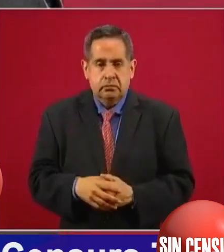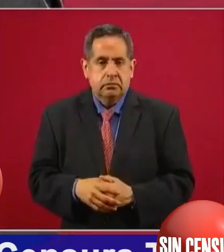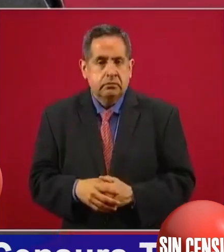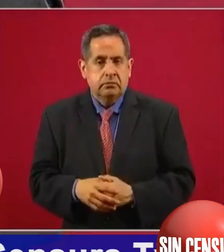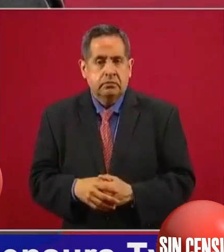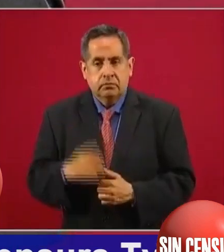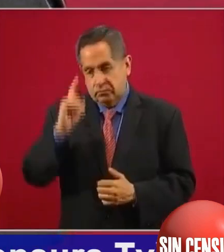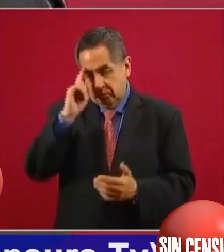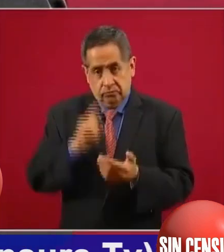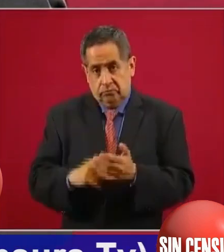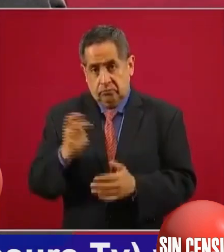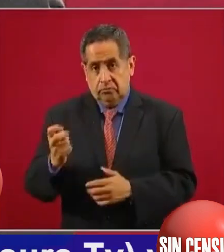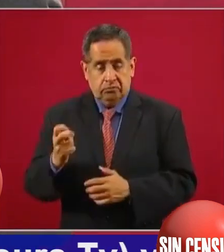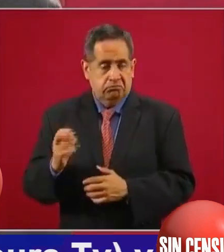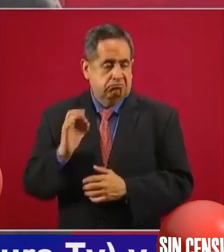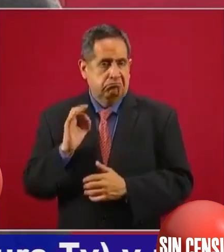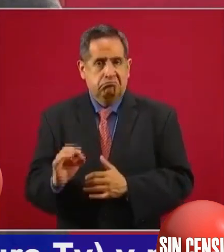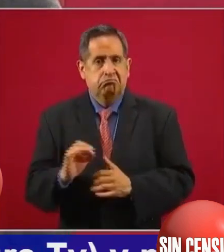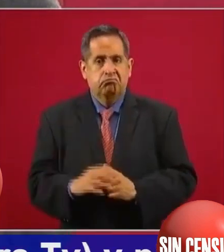creo yo,